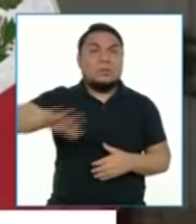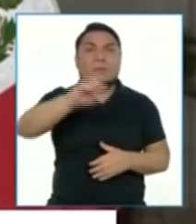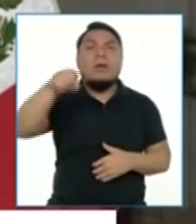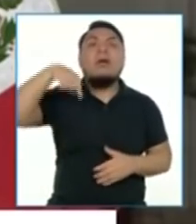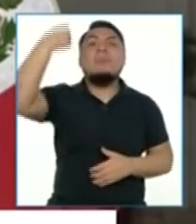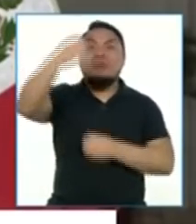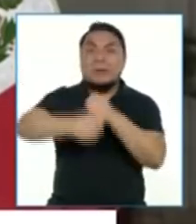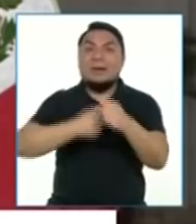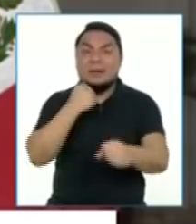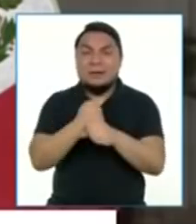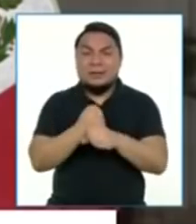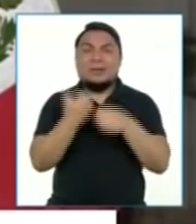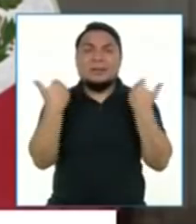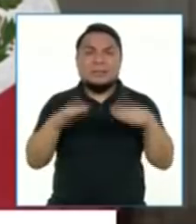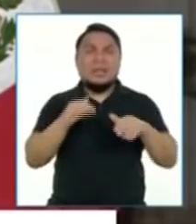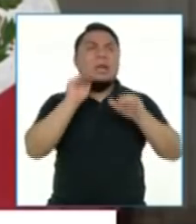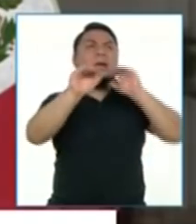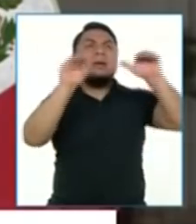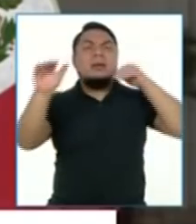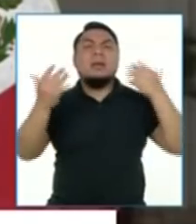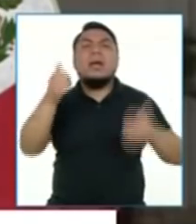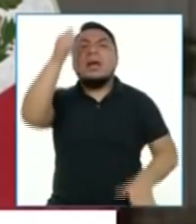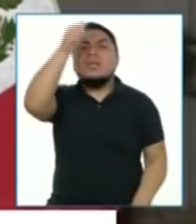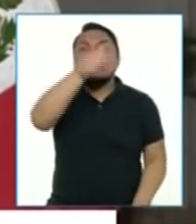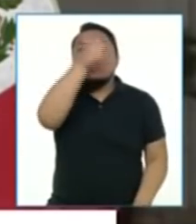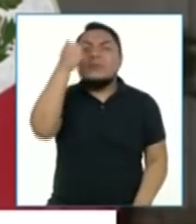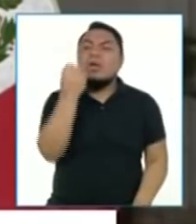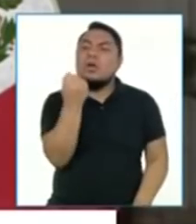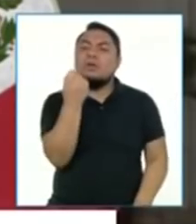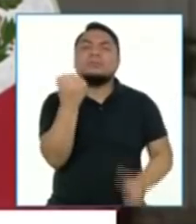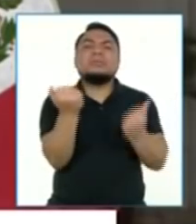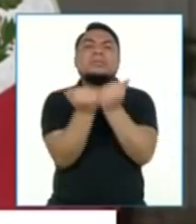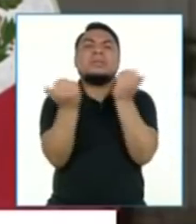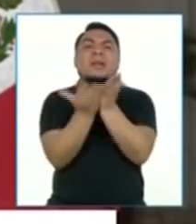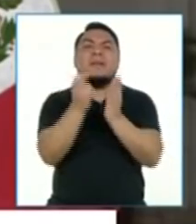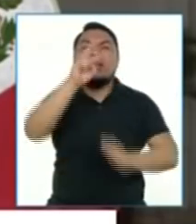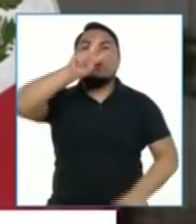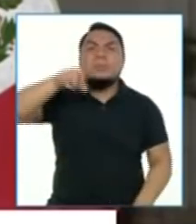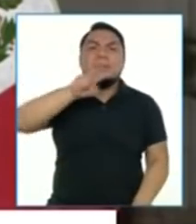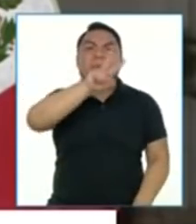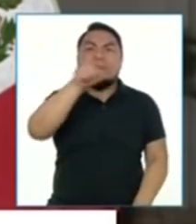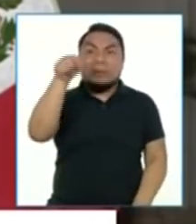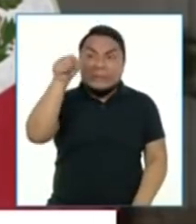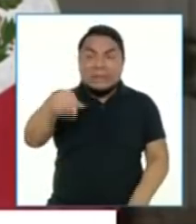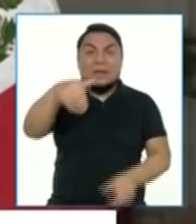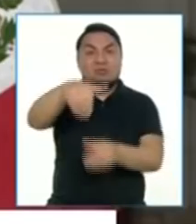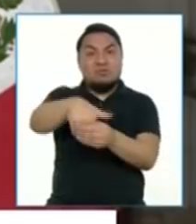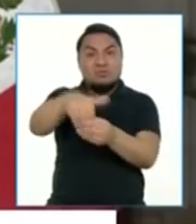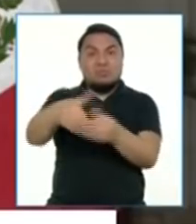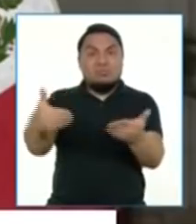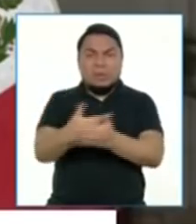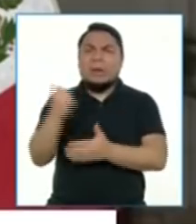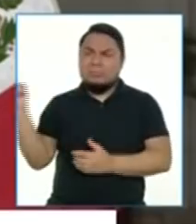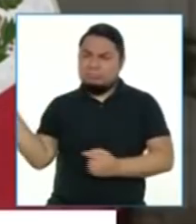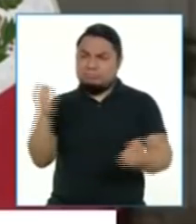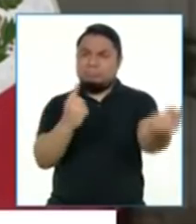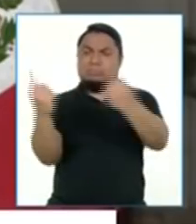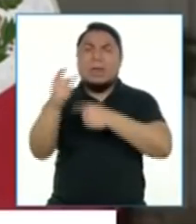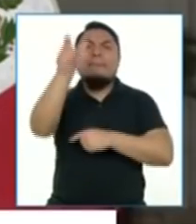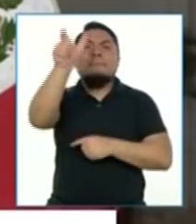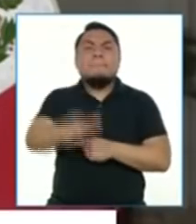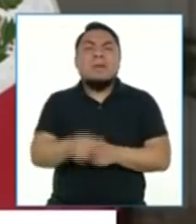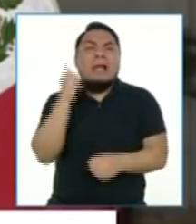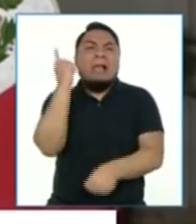dieron y se dieron cuenta que no iba a prosperar que no les era rentable políticamente impulsarla y en ese momento